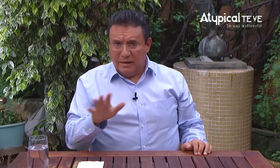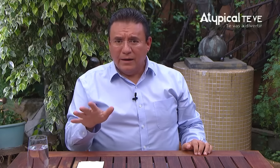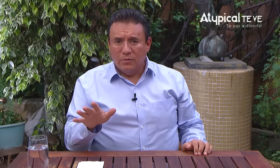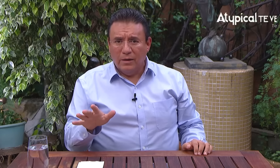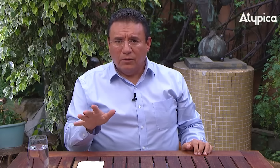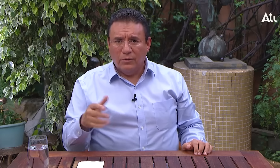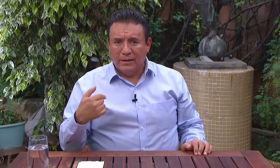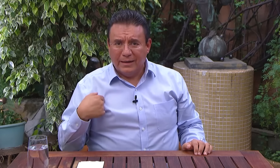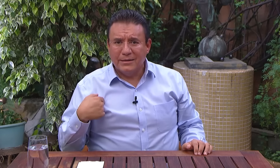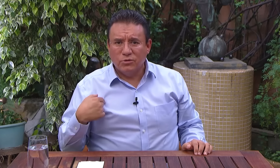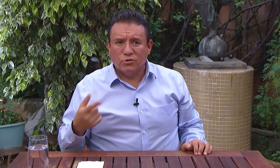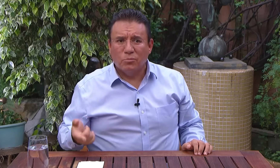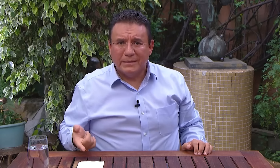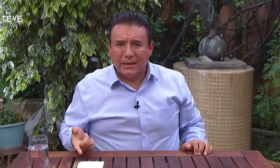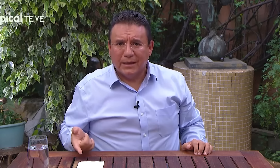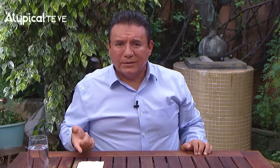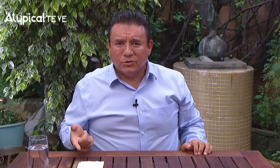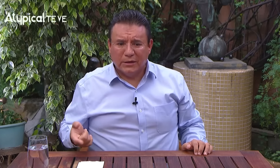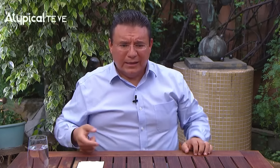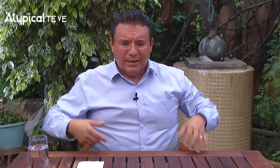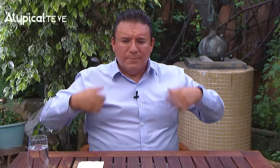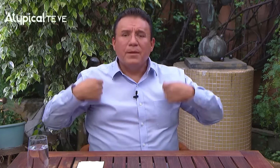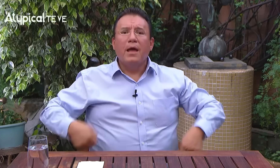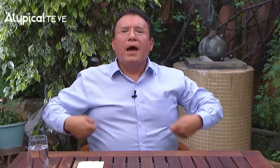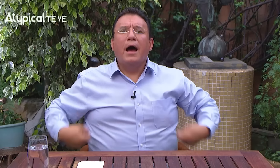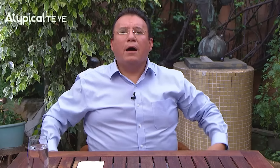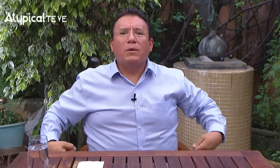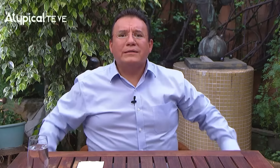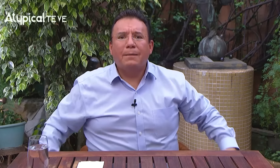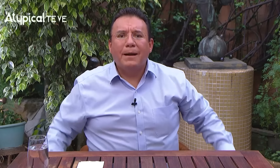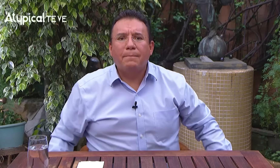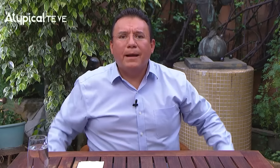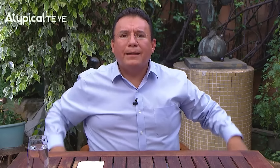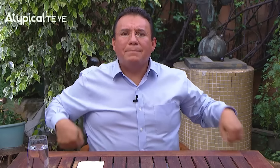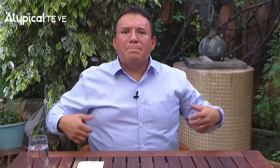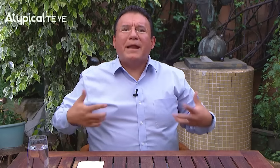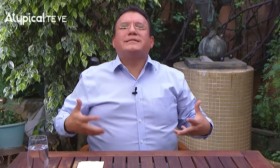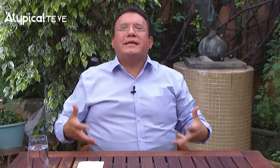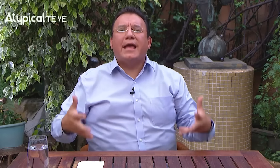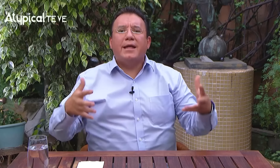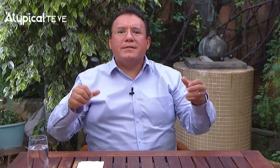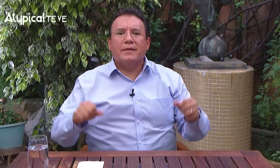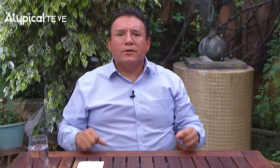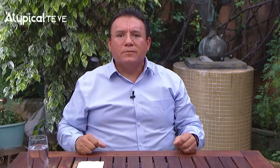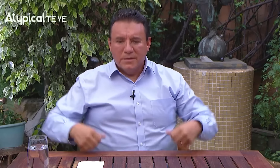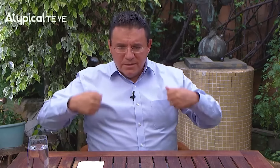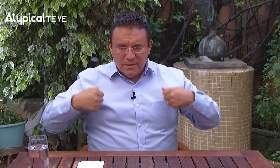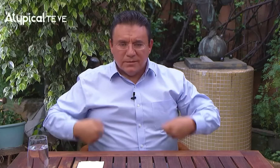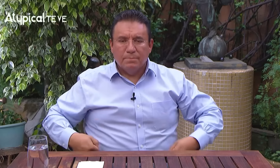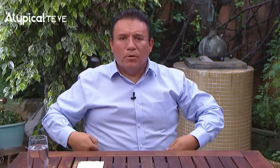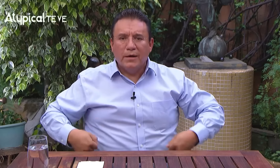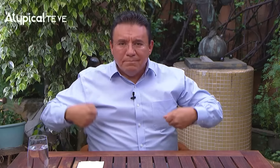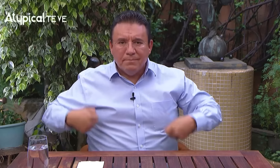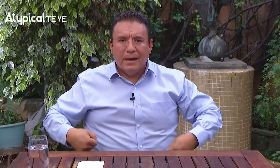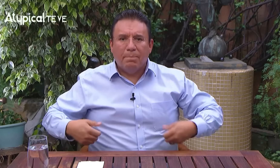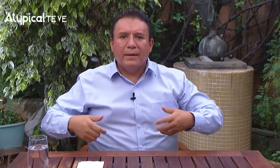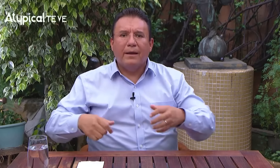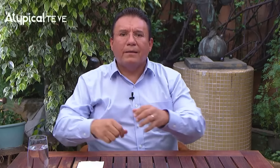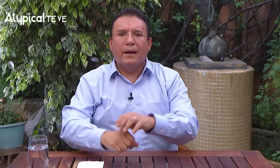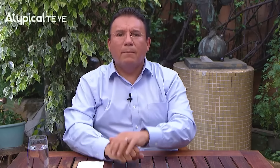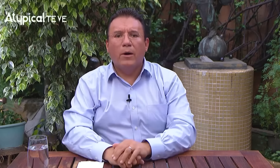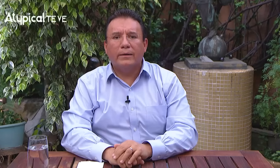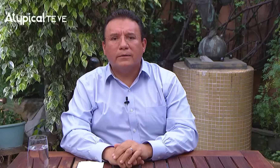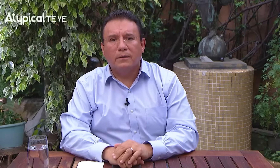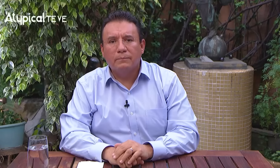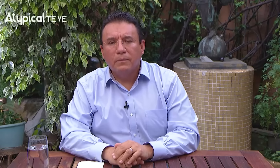hombre, ¿tienen alguna duda de que ese es nuestro mensaje a la sociedad? Agua, si hablan mal de mi presidente, ¿no? Y se ponen la